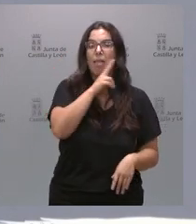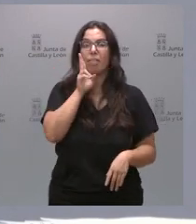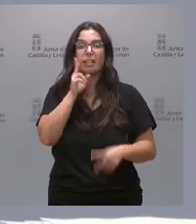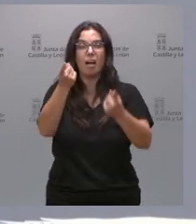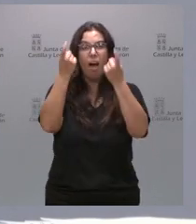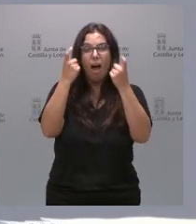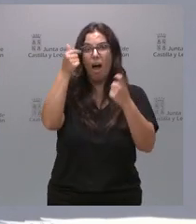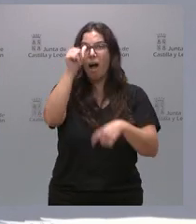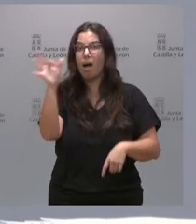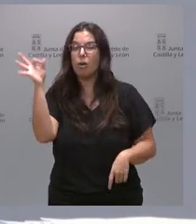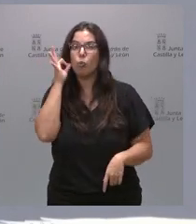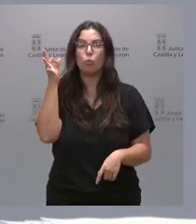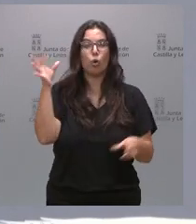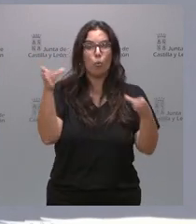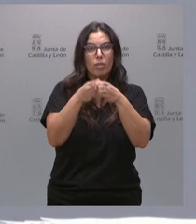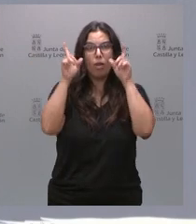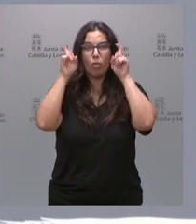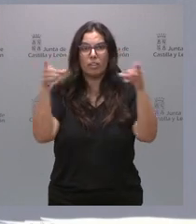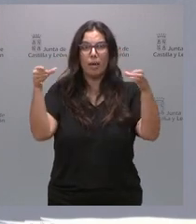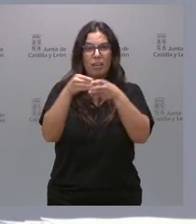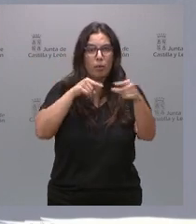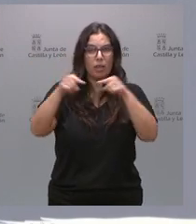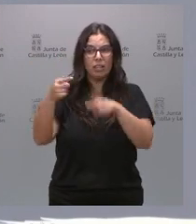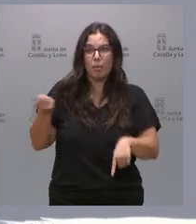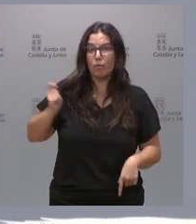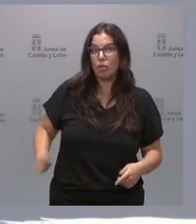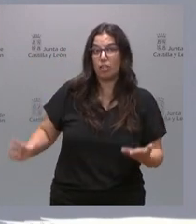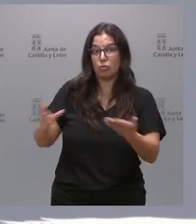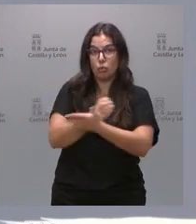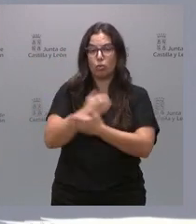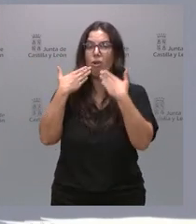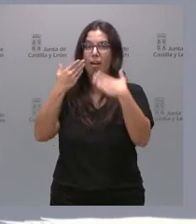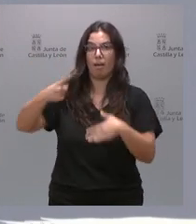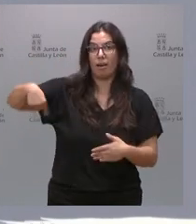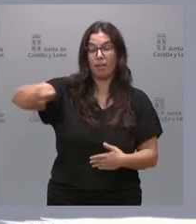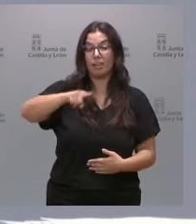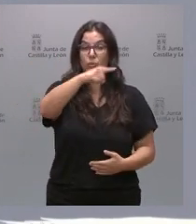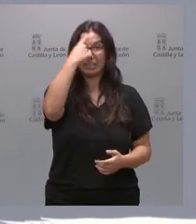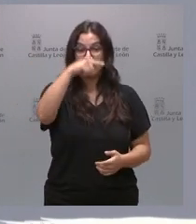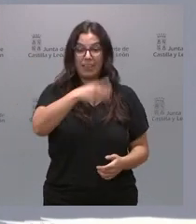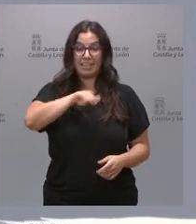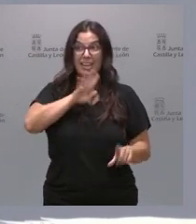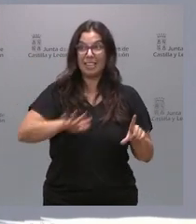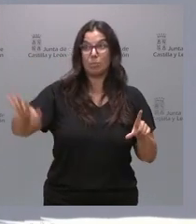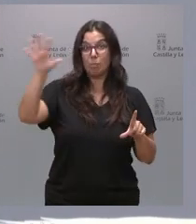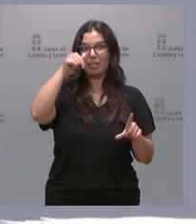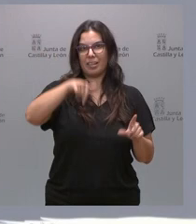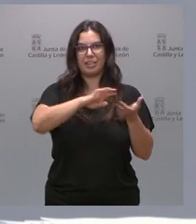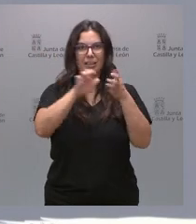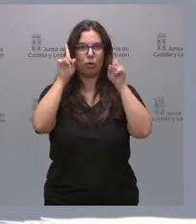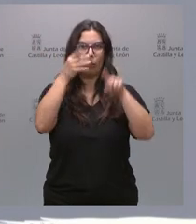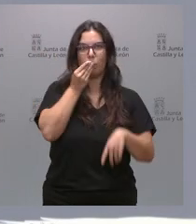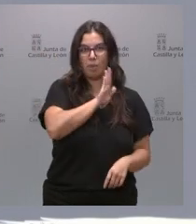educativa a todos los profesionales a los equipos directivos Castilla y león tiene como usted sabe la mejor educación de España y tenemos que hacer el esfuerzo